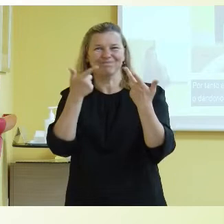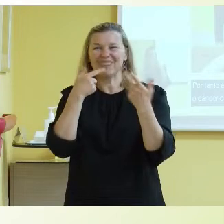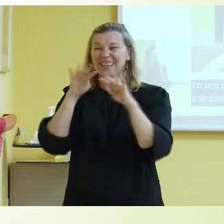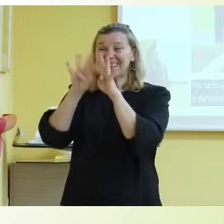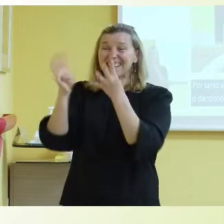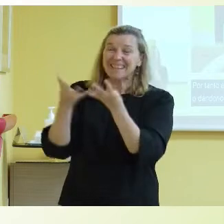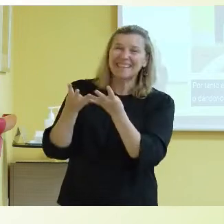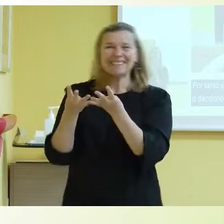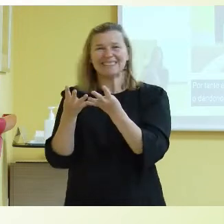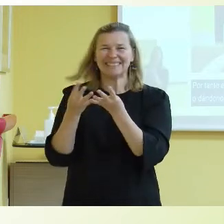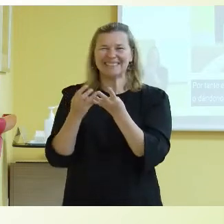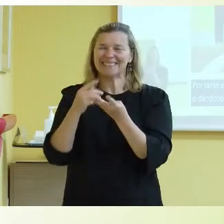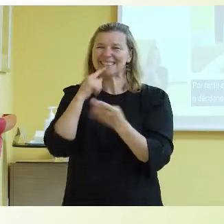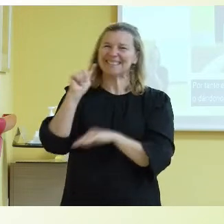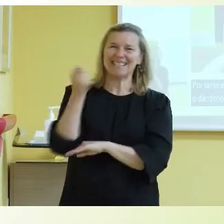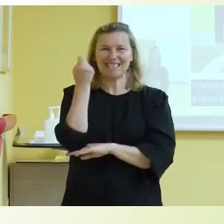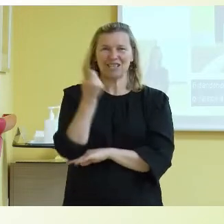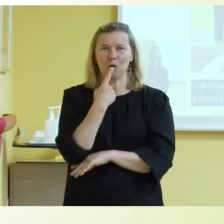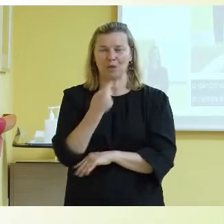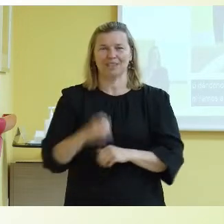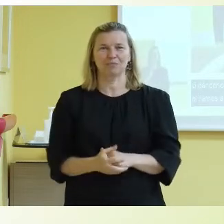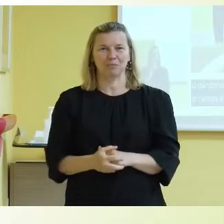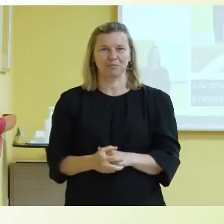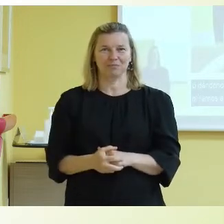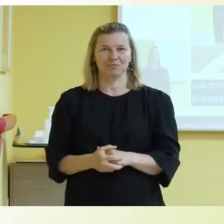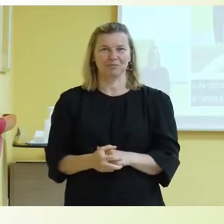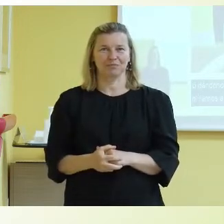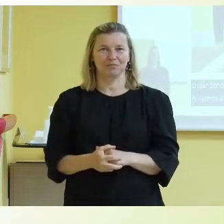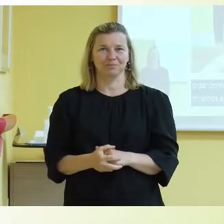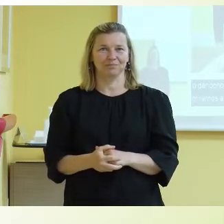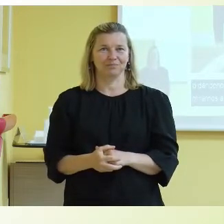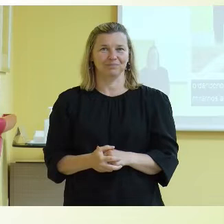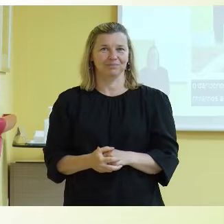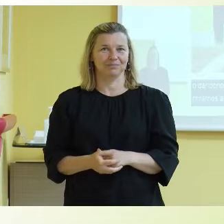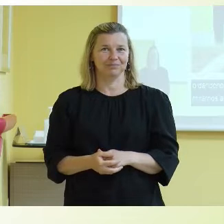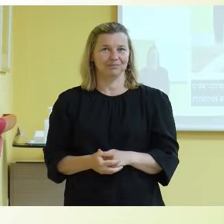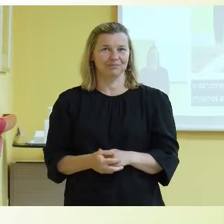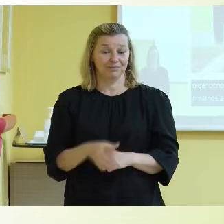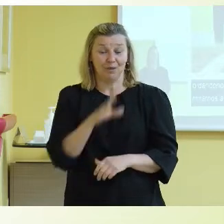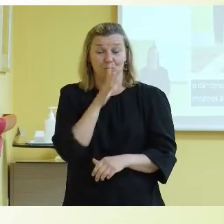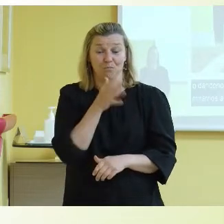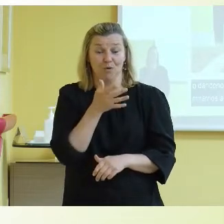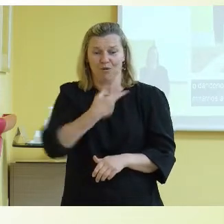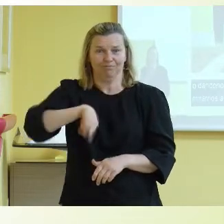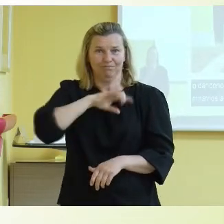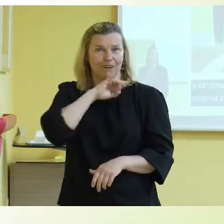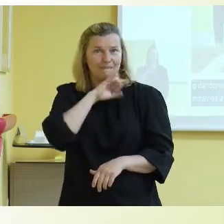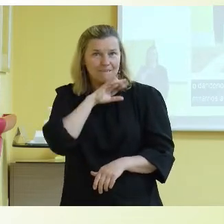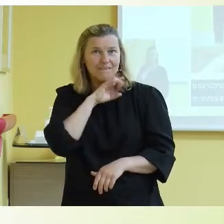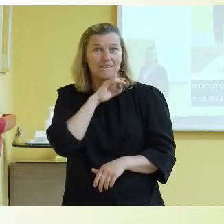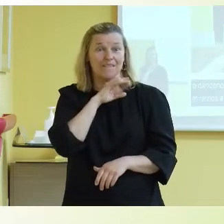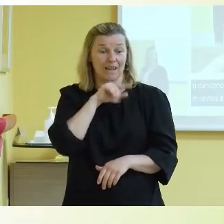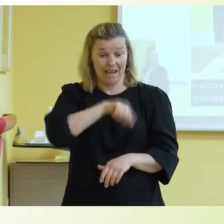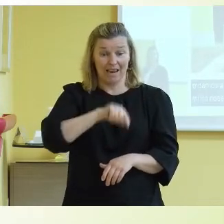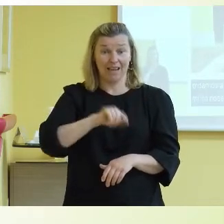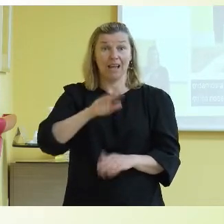yo creo que es difícil de poderlo compartir. Por tanto, es una alegría poderlo hacer. Esta es la